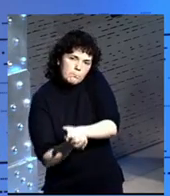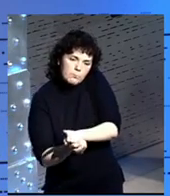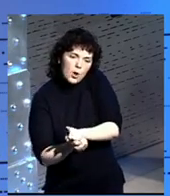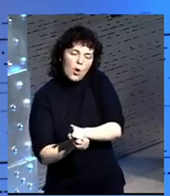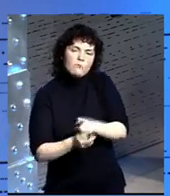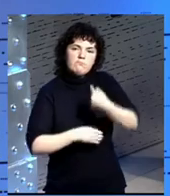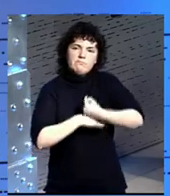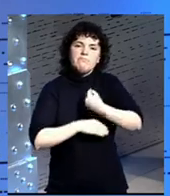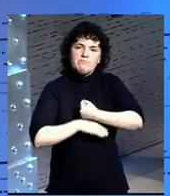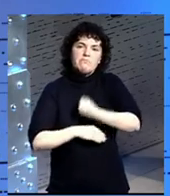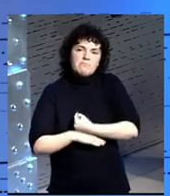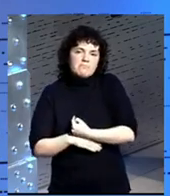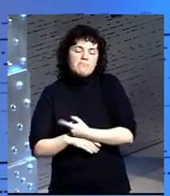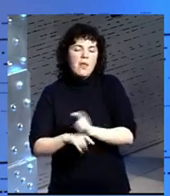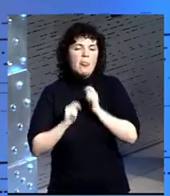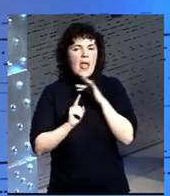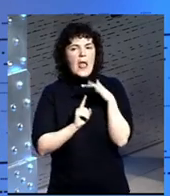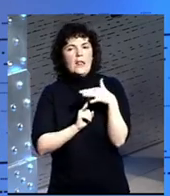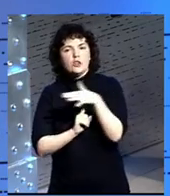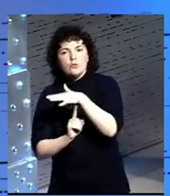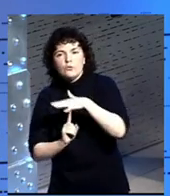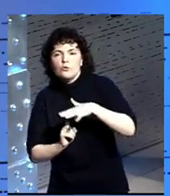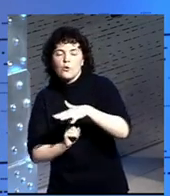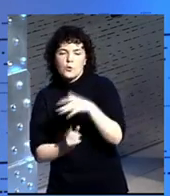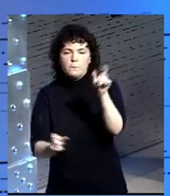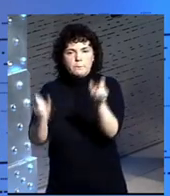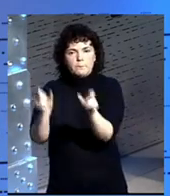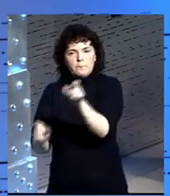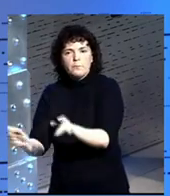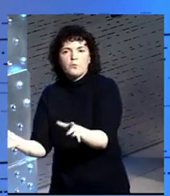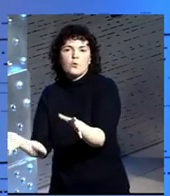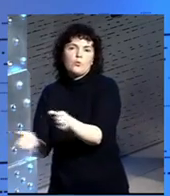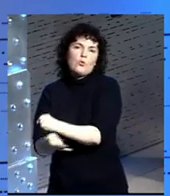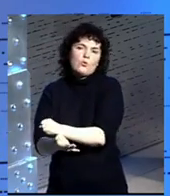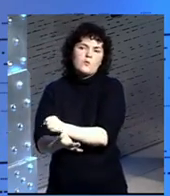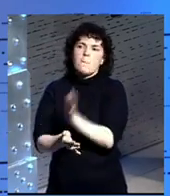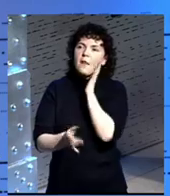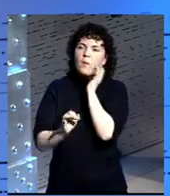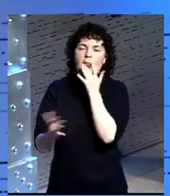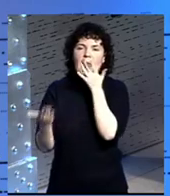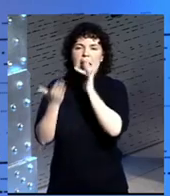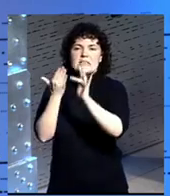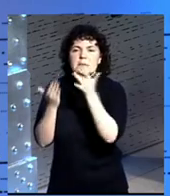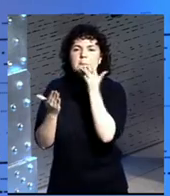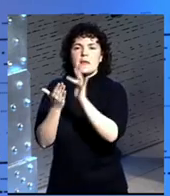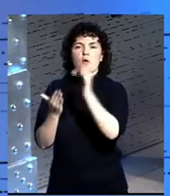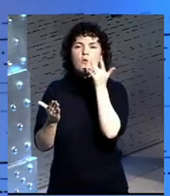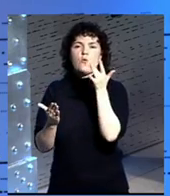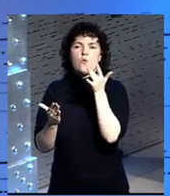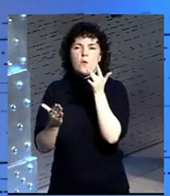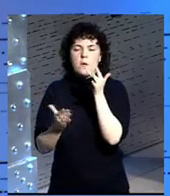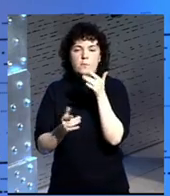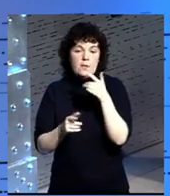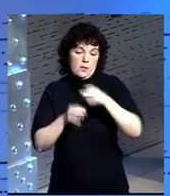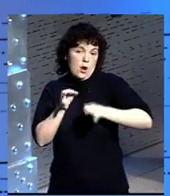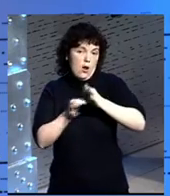pone un entorno en el que todo el mundo es una especie de espejo en el que toda la